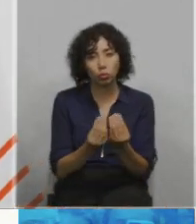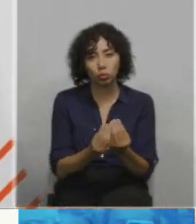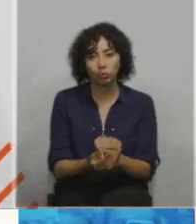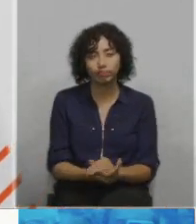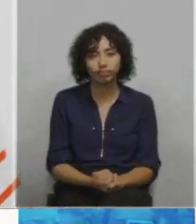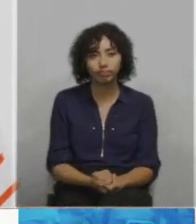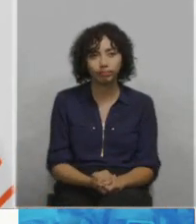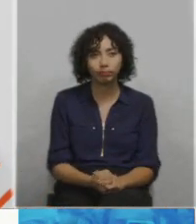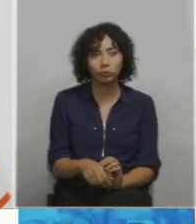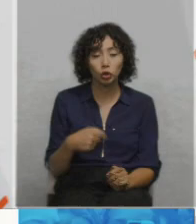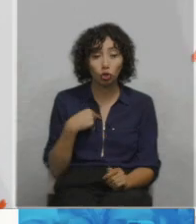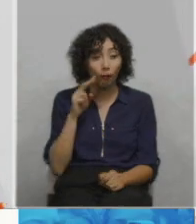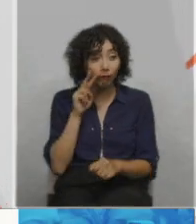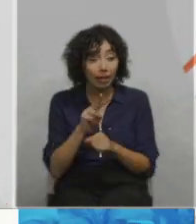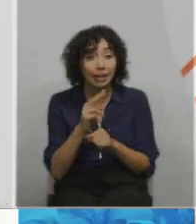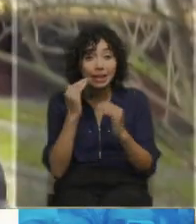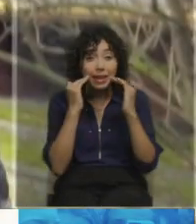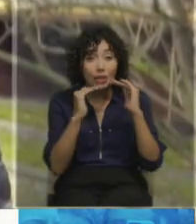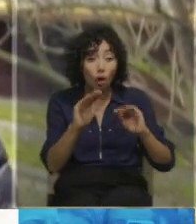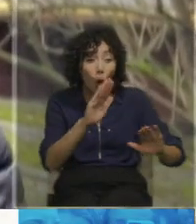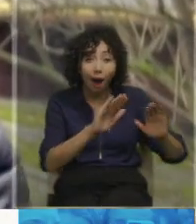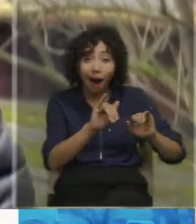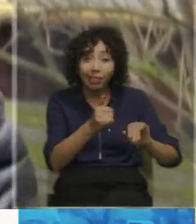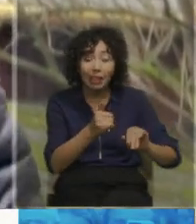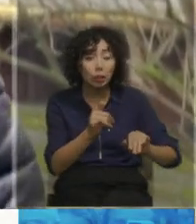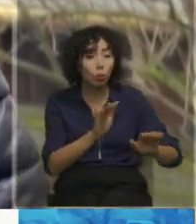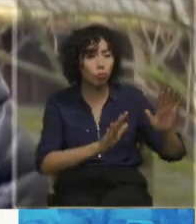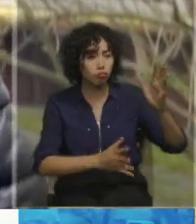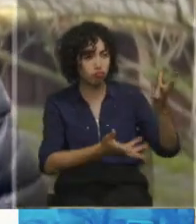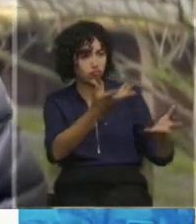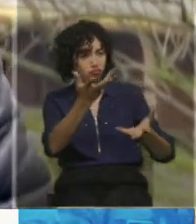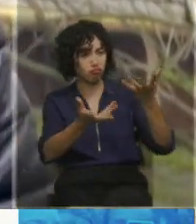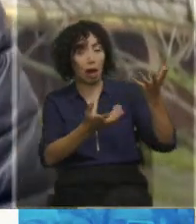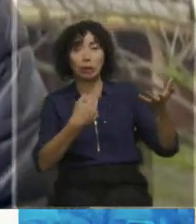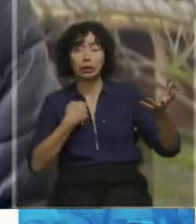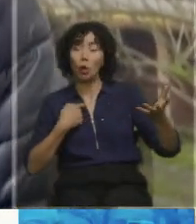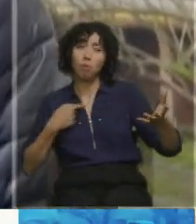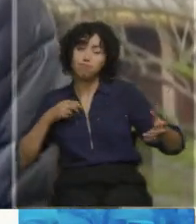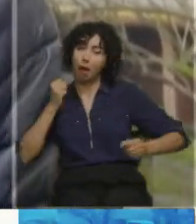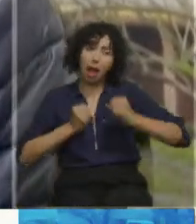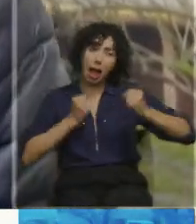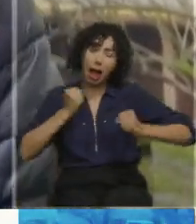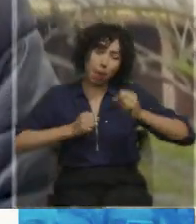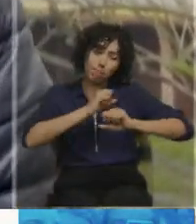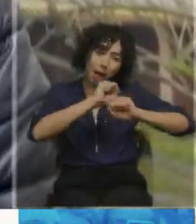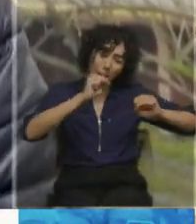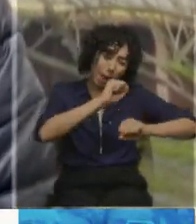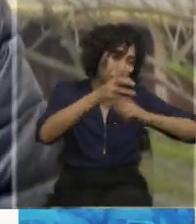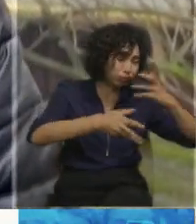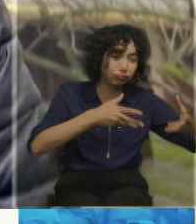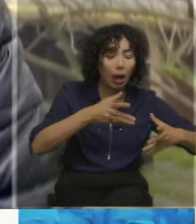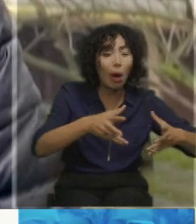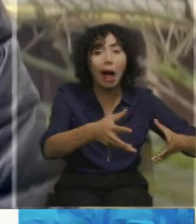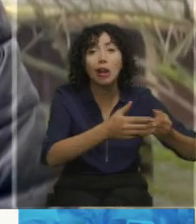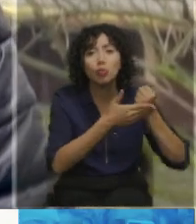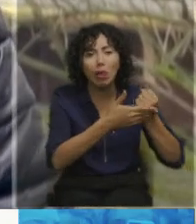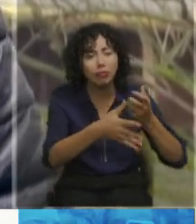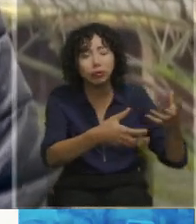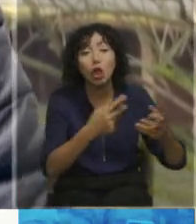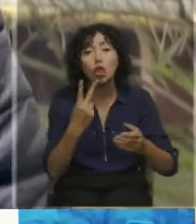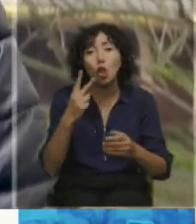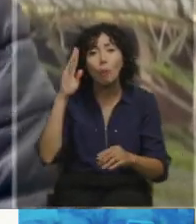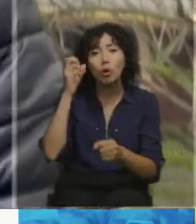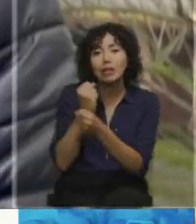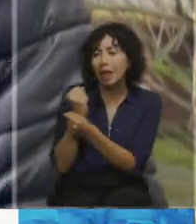Vi las llamas en el jardín, inmediatamente salí corriendo, salté la reja, rompí ventanas y puertas. Me acompañaban 2 policías y otro hombre